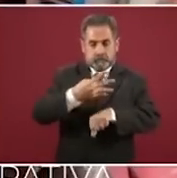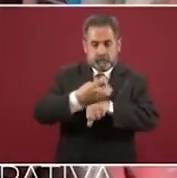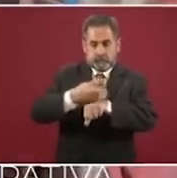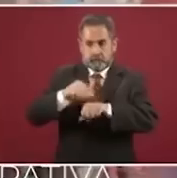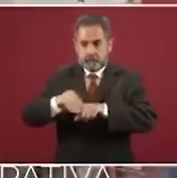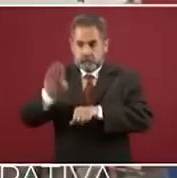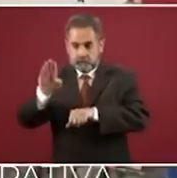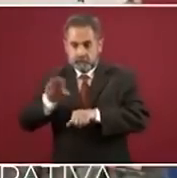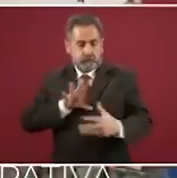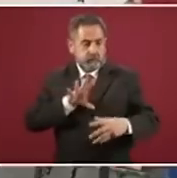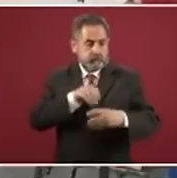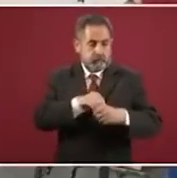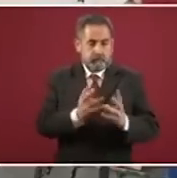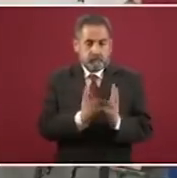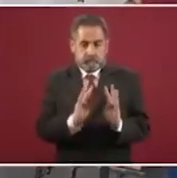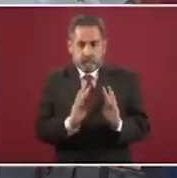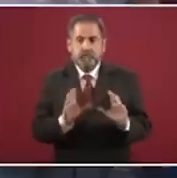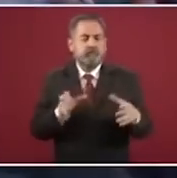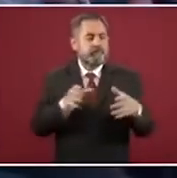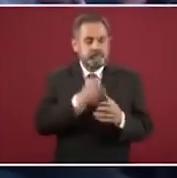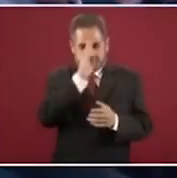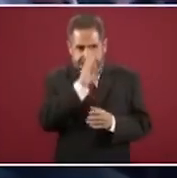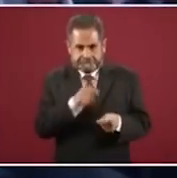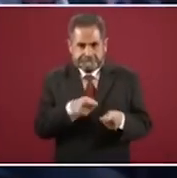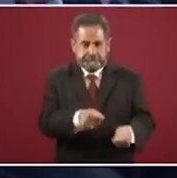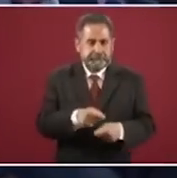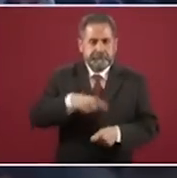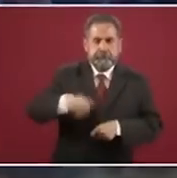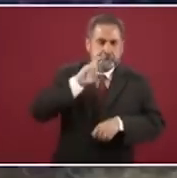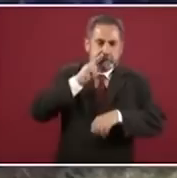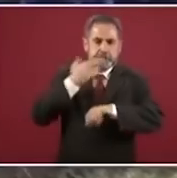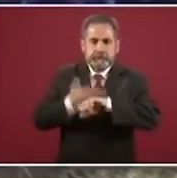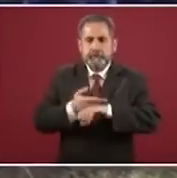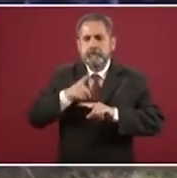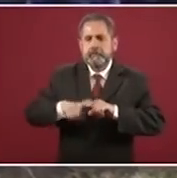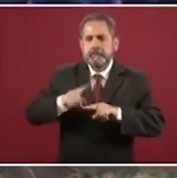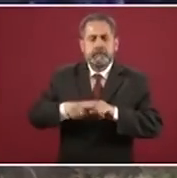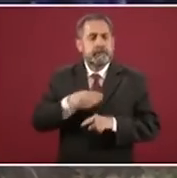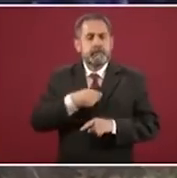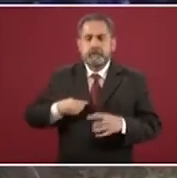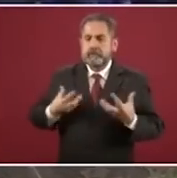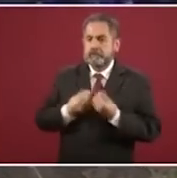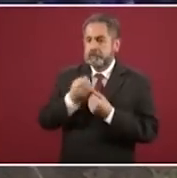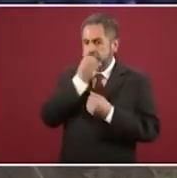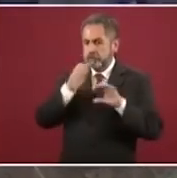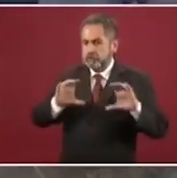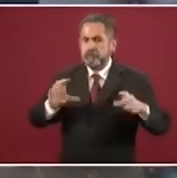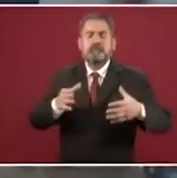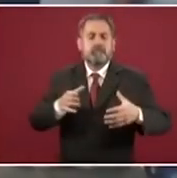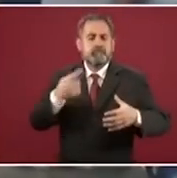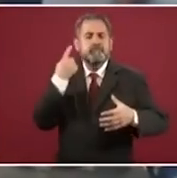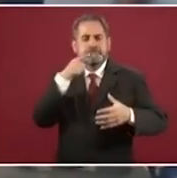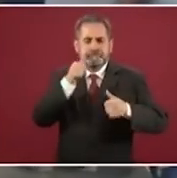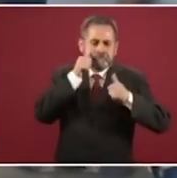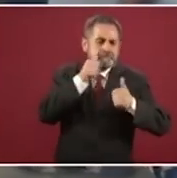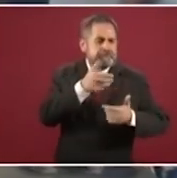en adelante. Este programa busca la participación responsable de todas las personas integrantes de la comunidad escolar para atender